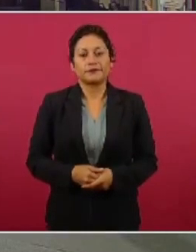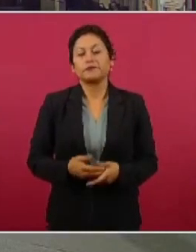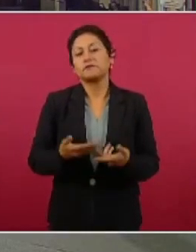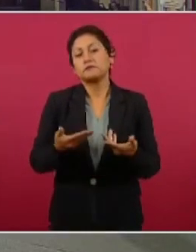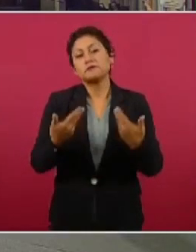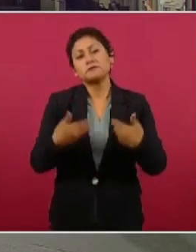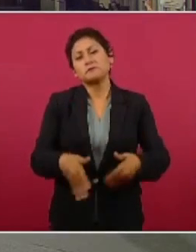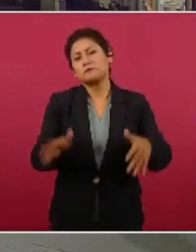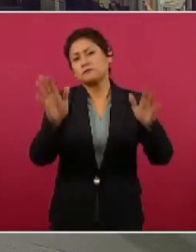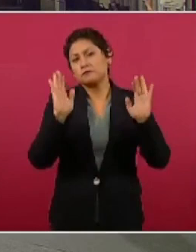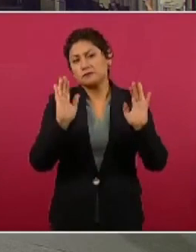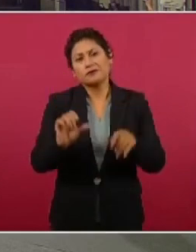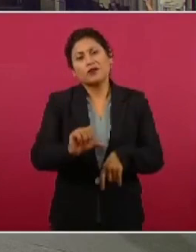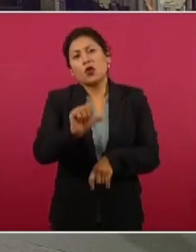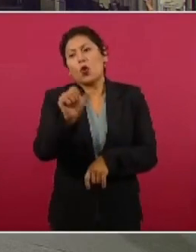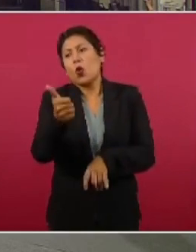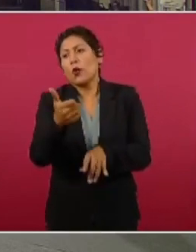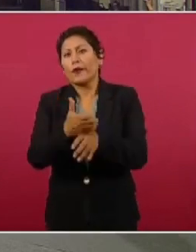otros ahorros.